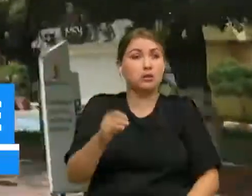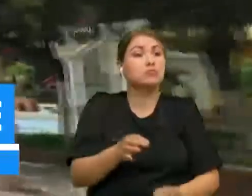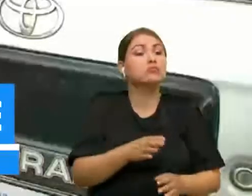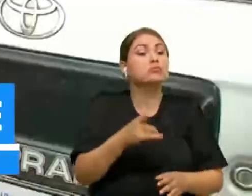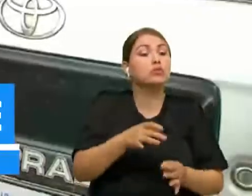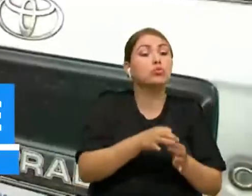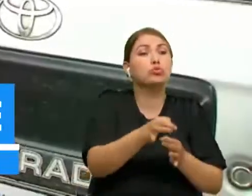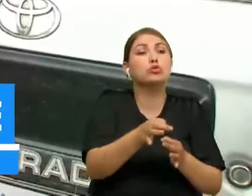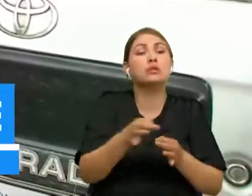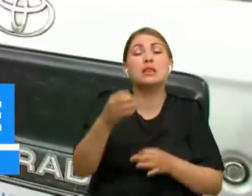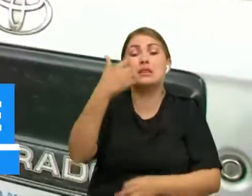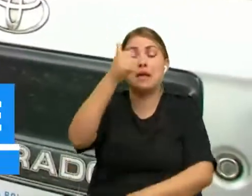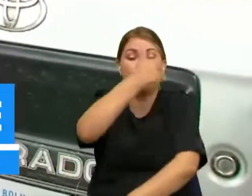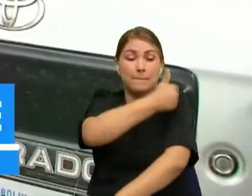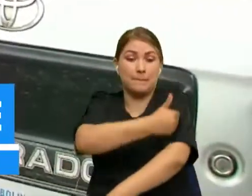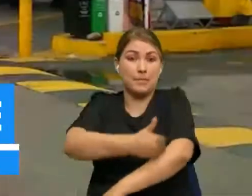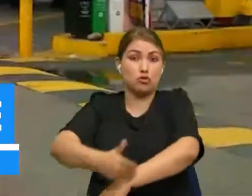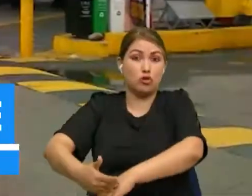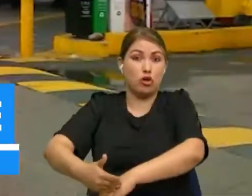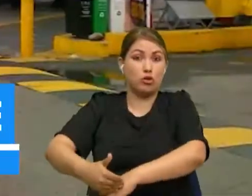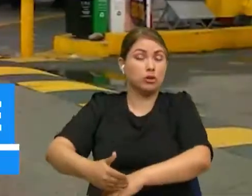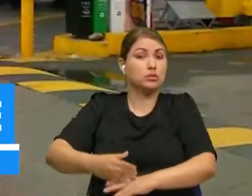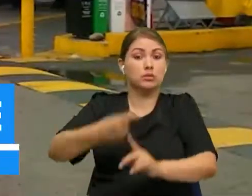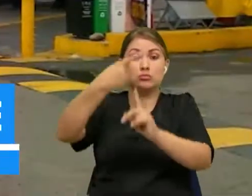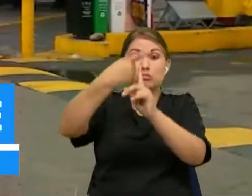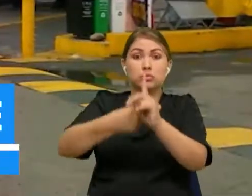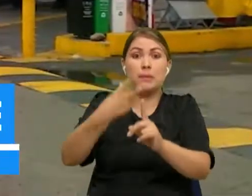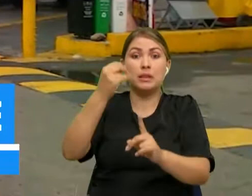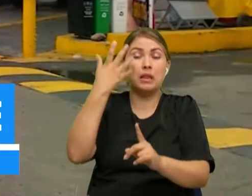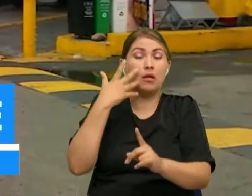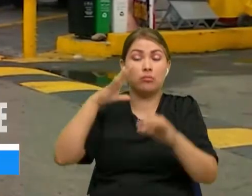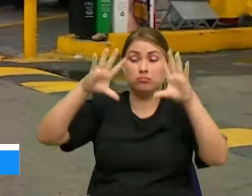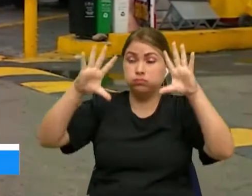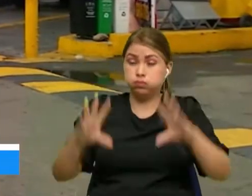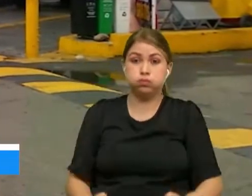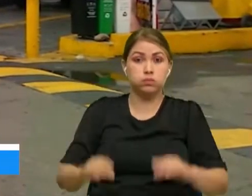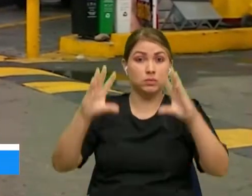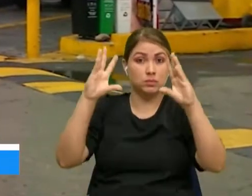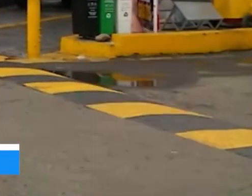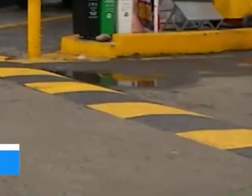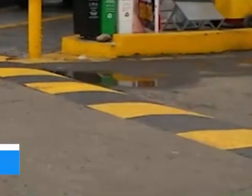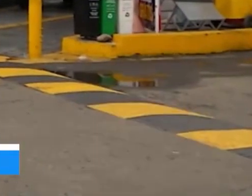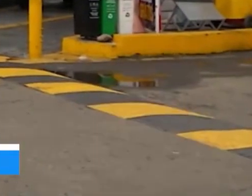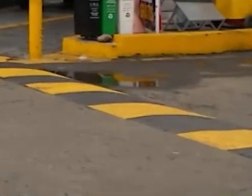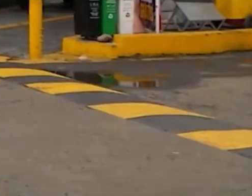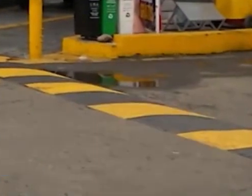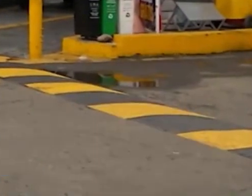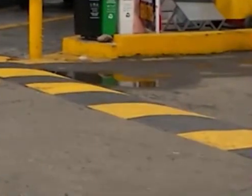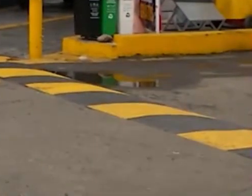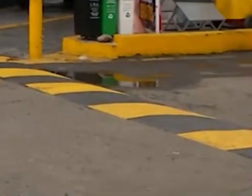10.904.038 galones, combustible que se agota en menos de 20 días. El valor del combustible norte de Santander este jueves